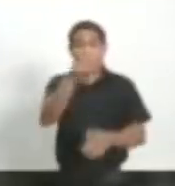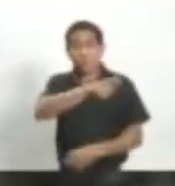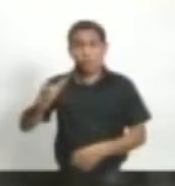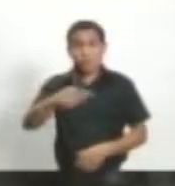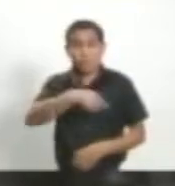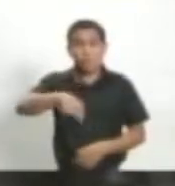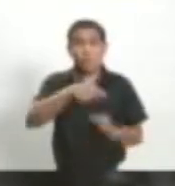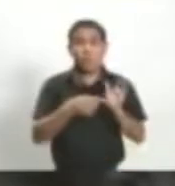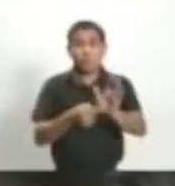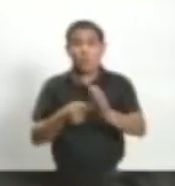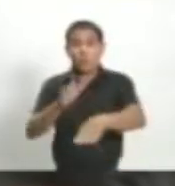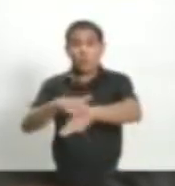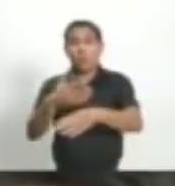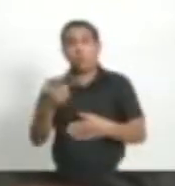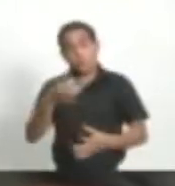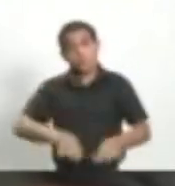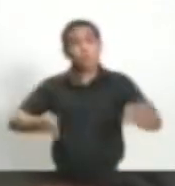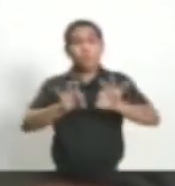Bueno, la víctima pues